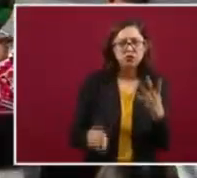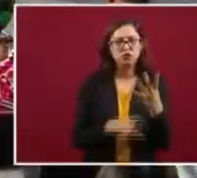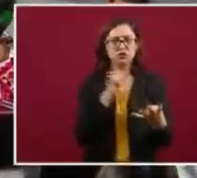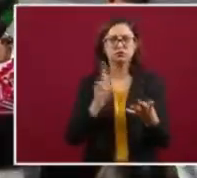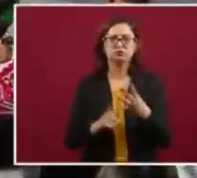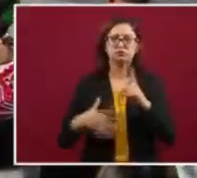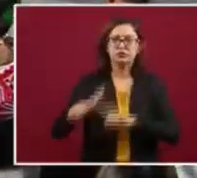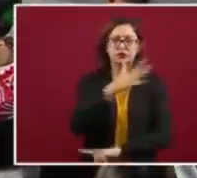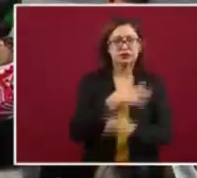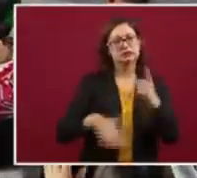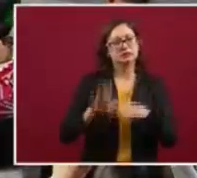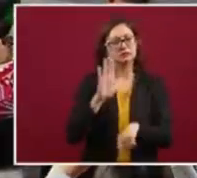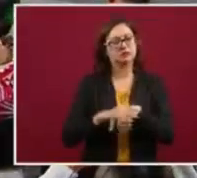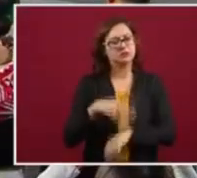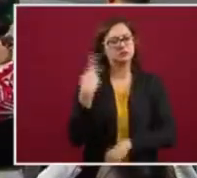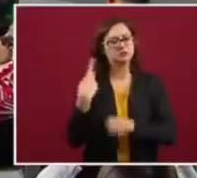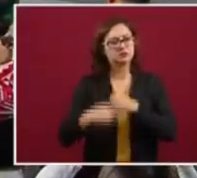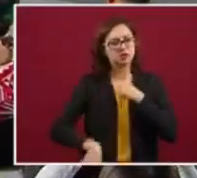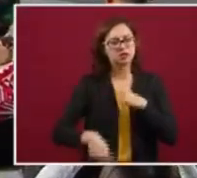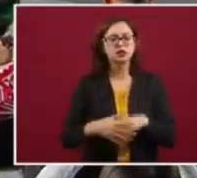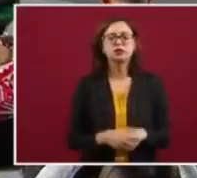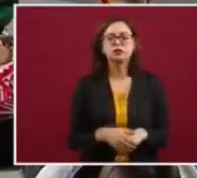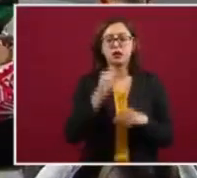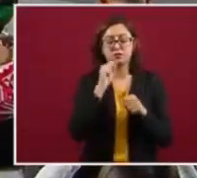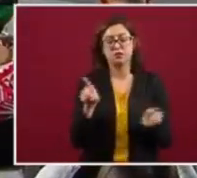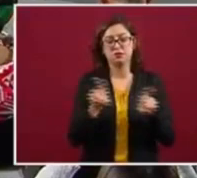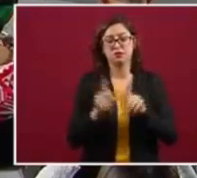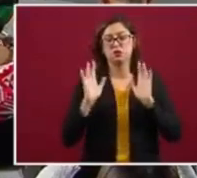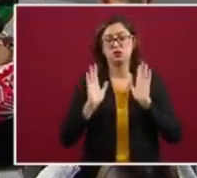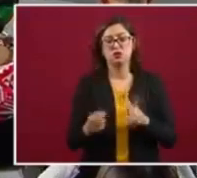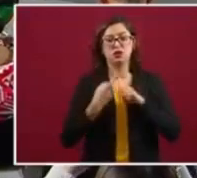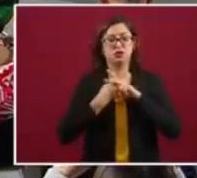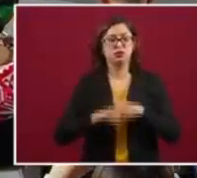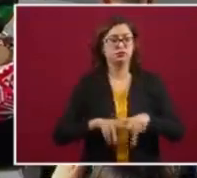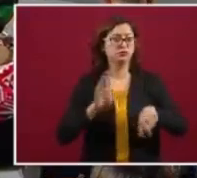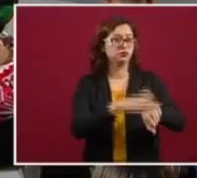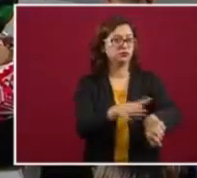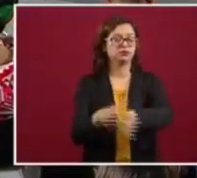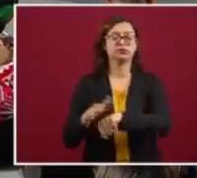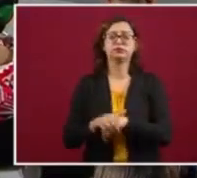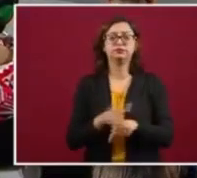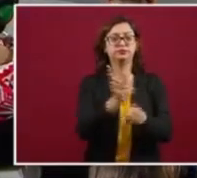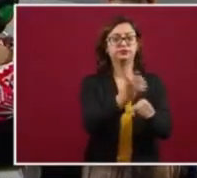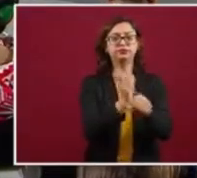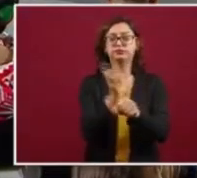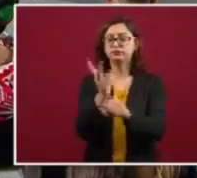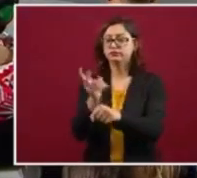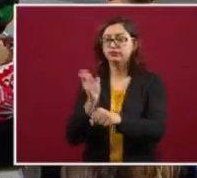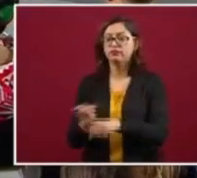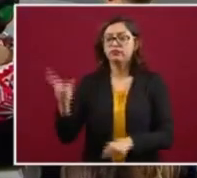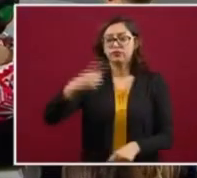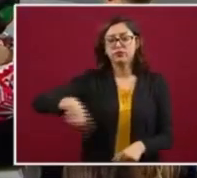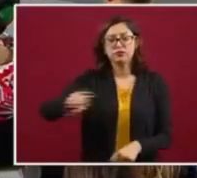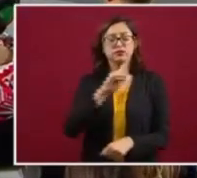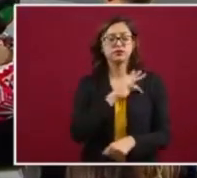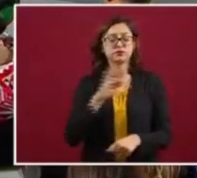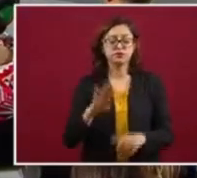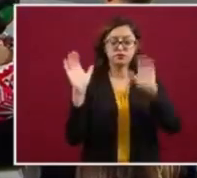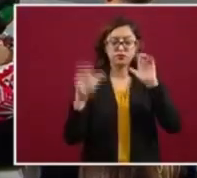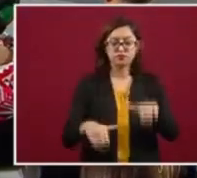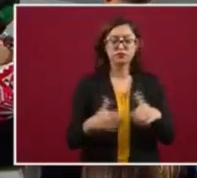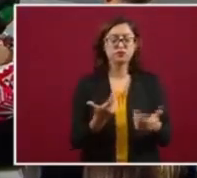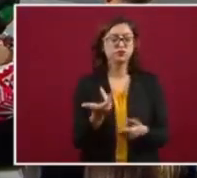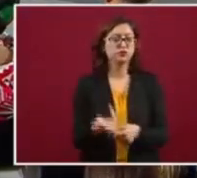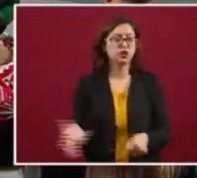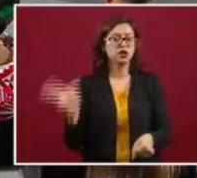seguridad. Adicionalmente, se inició ya la convocatoria a médicos especialistas para incorporarse a estos hospitales rurales del programa y